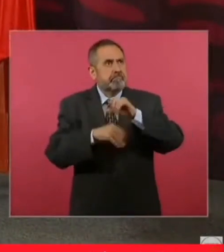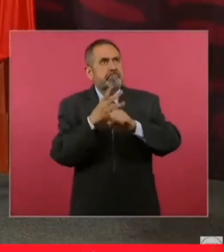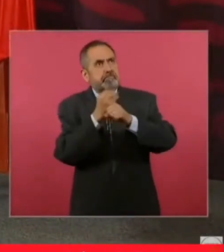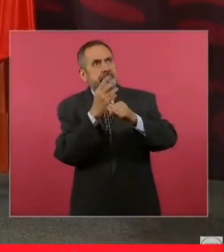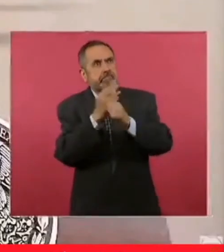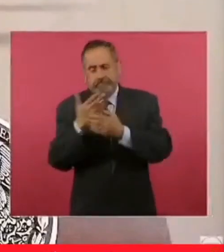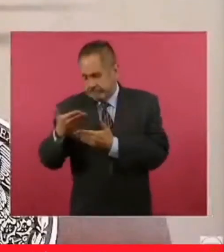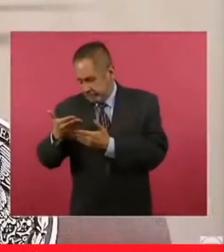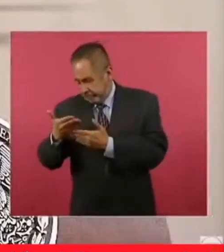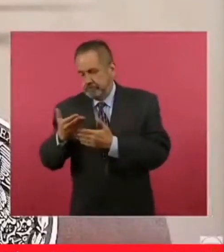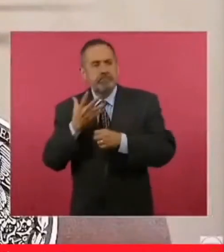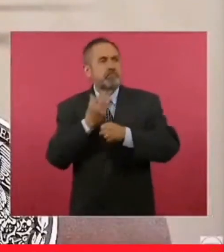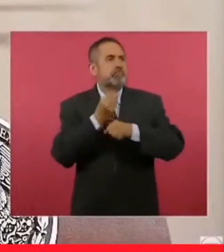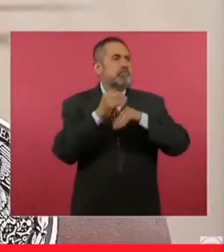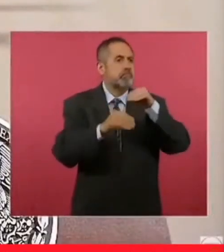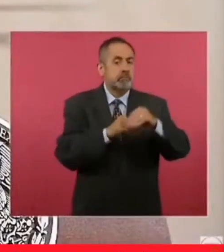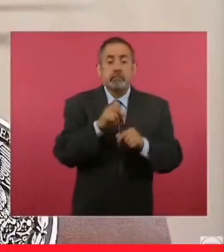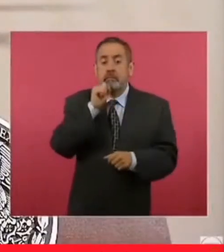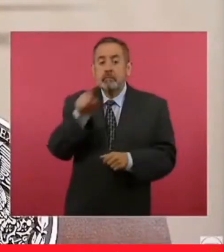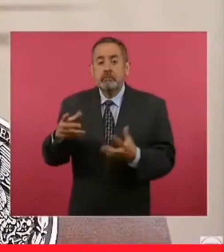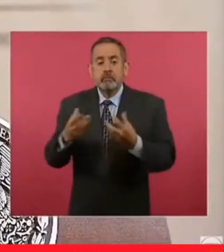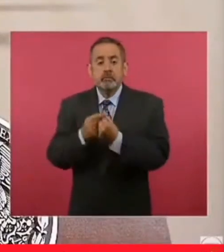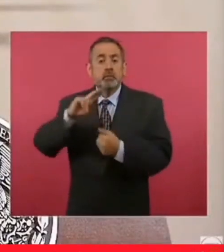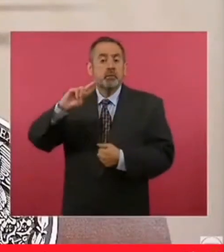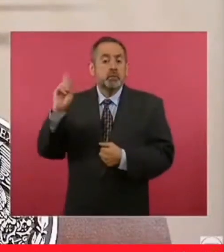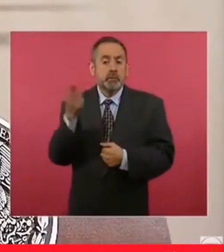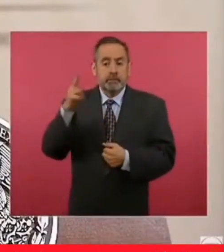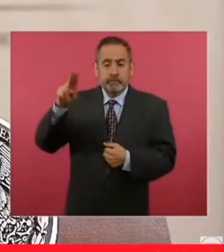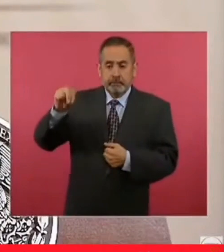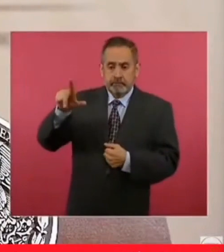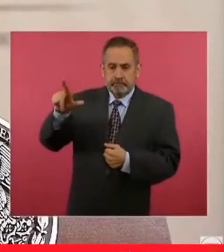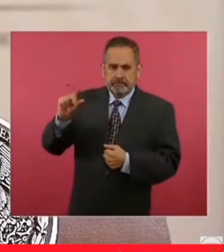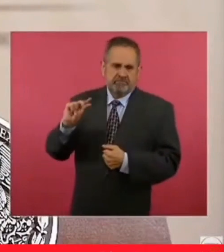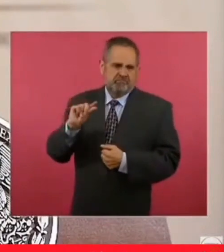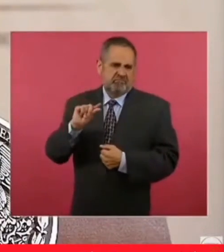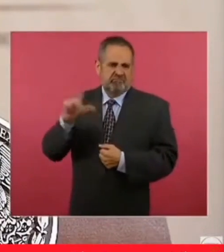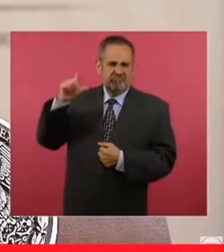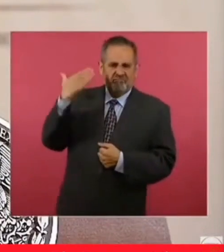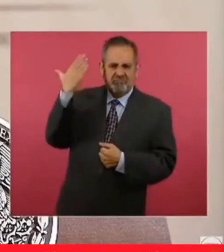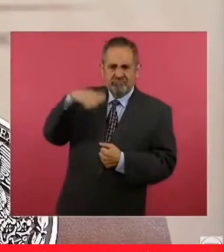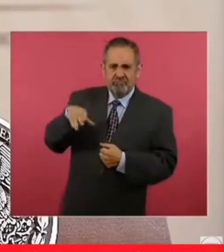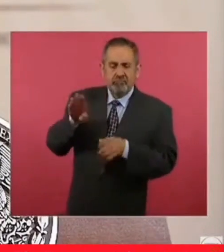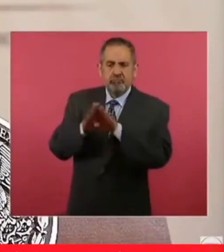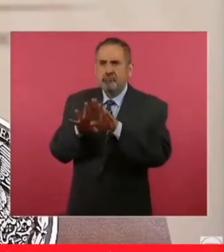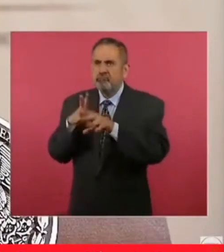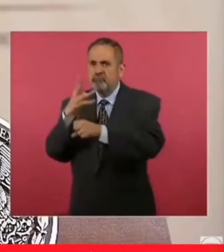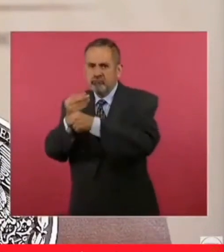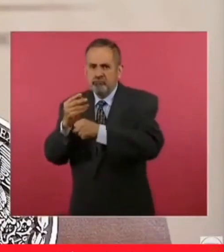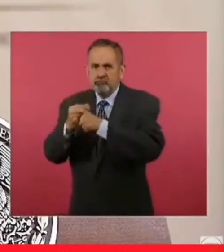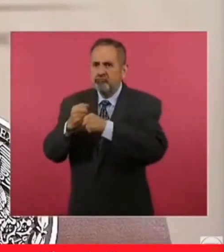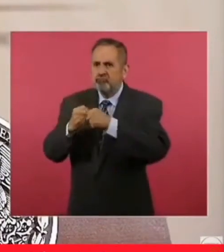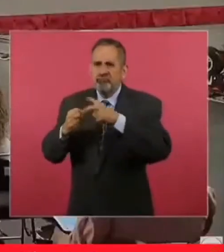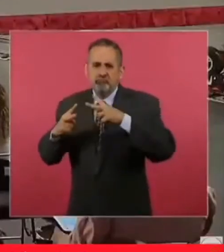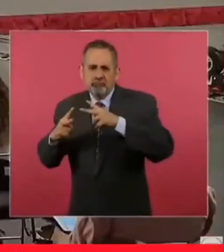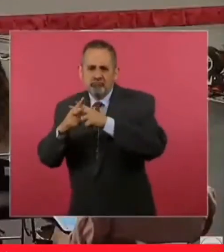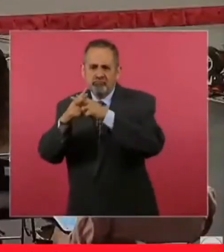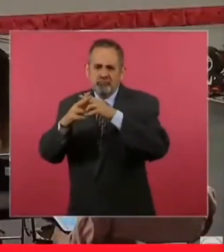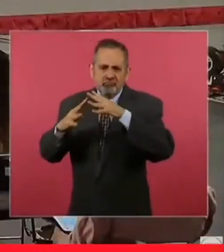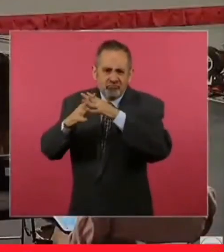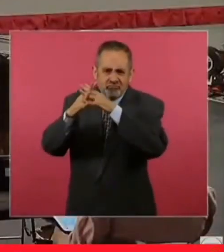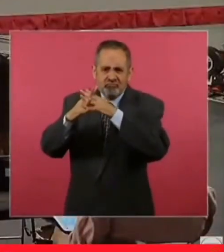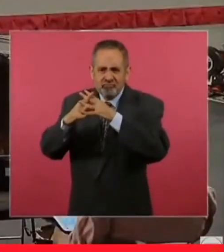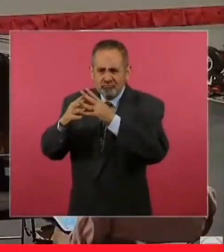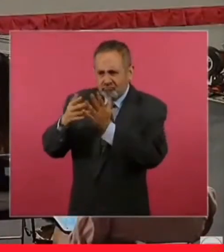reforzamiento. También participa la Universidad Autónoma de Nuevo León por la especialidad que tiene en temas de estructuras metálicas y de soldadura.